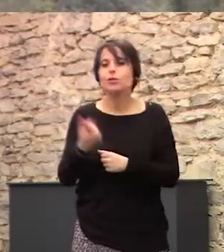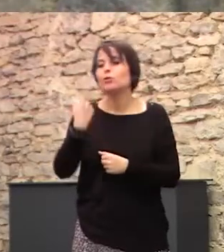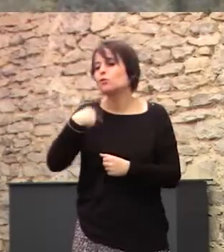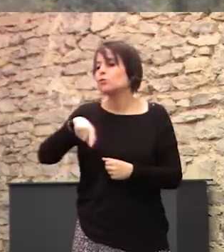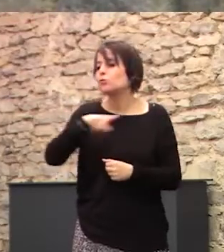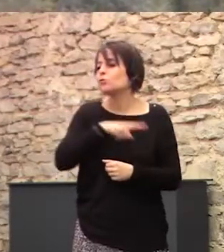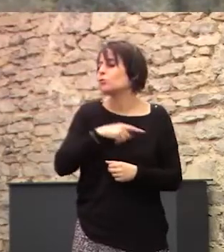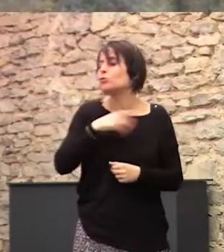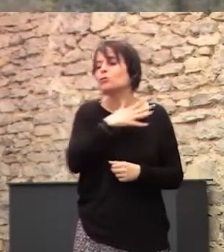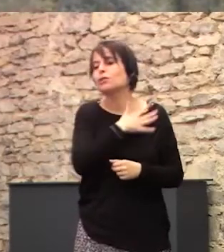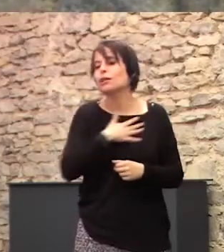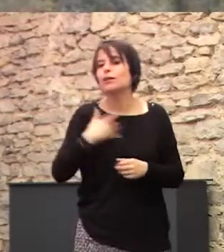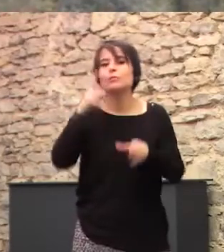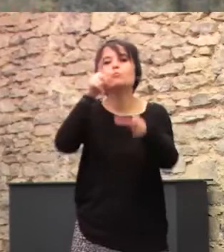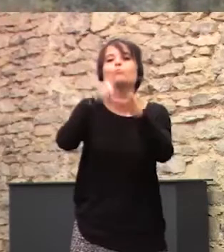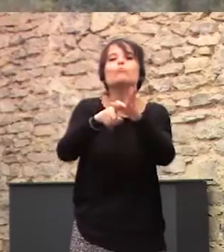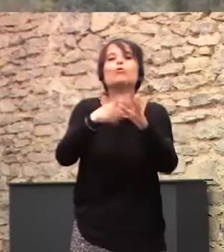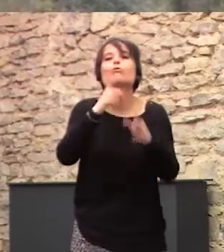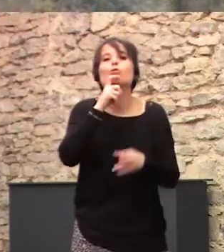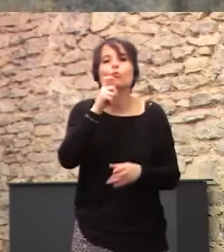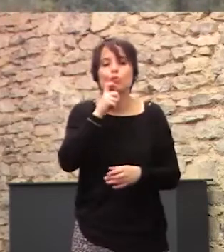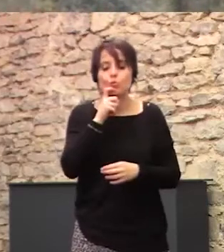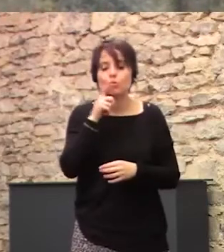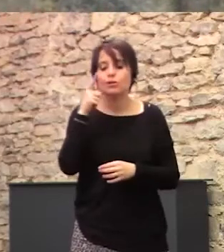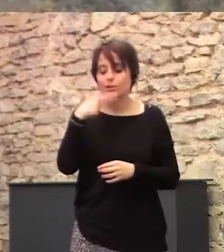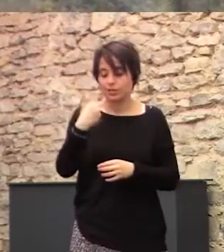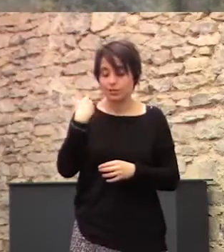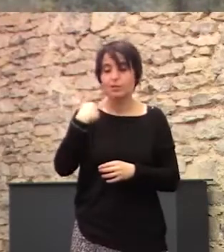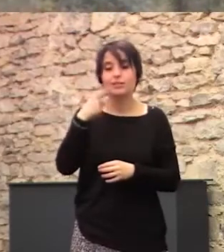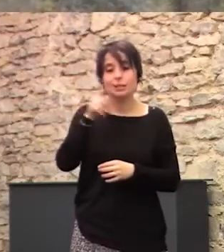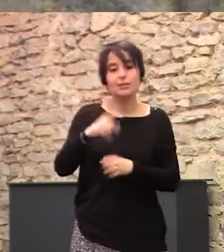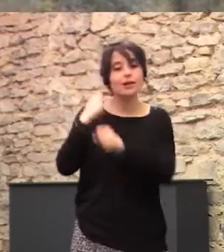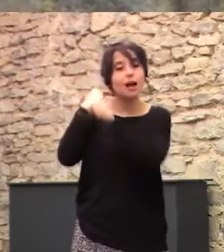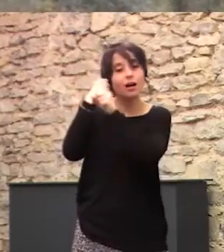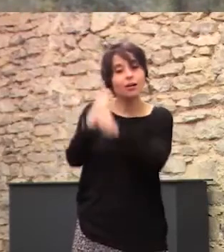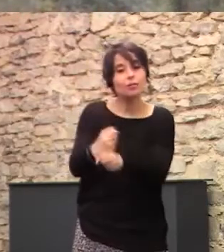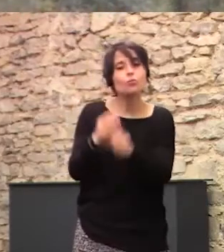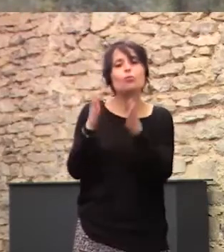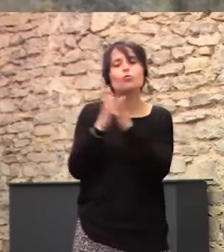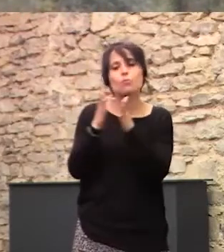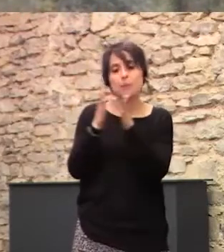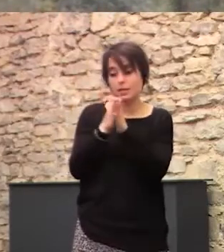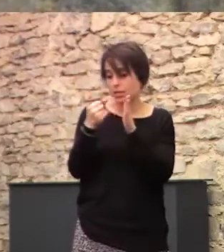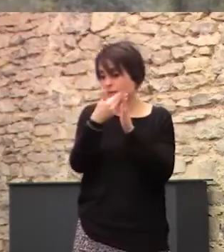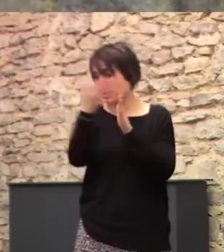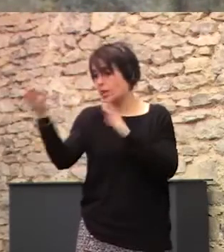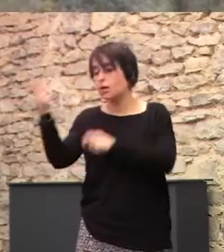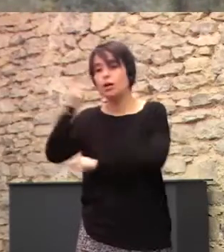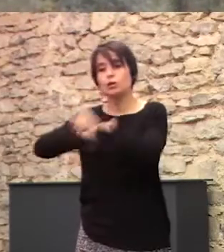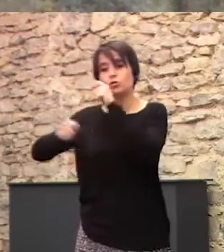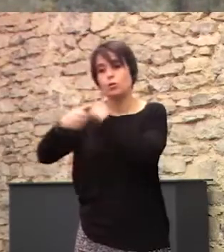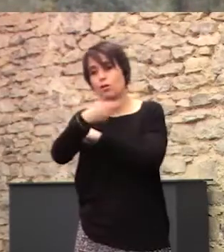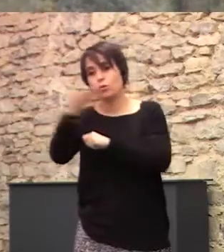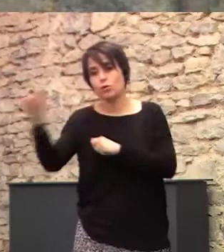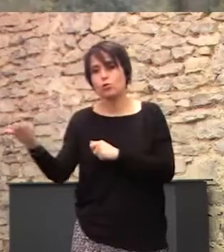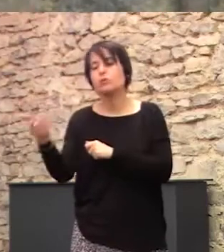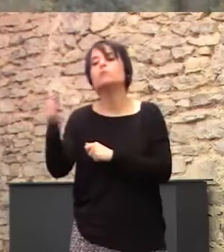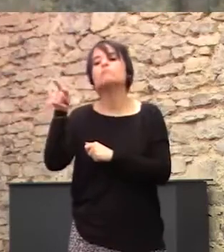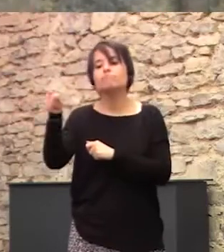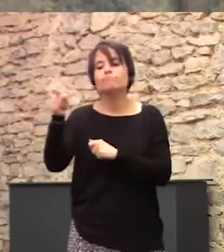se nos incluya. Y yo creo que todos esos años también las compañeras de las otras organizaciones han